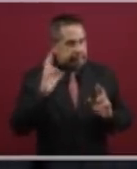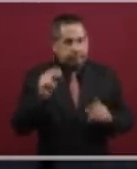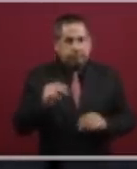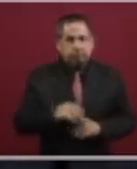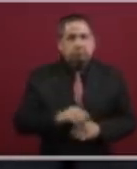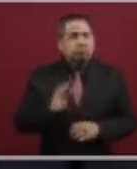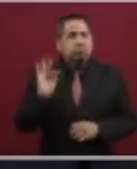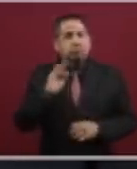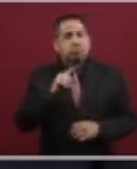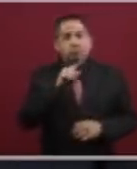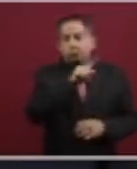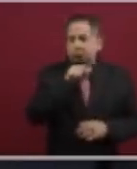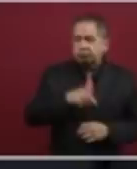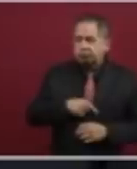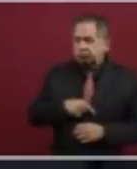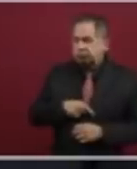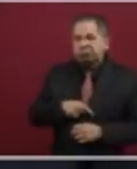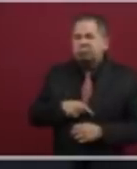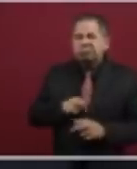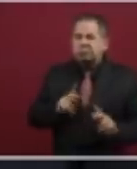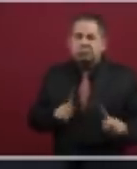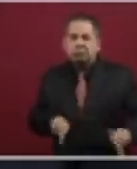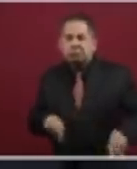decidan no vendernos